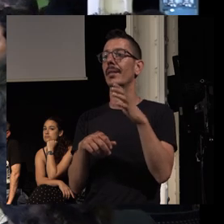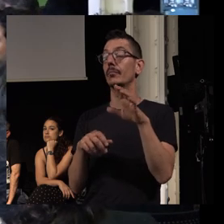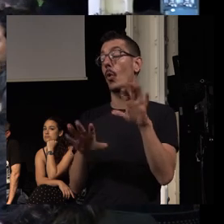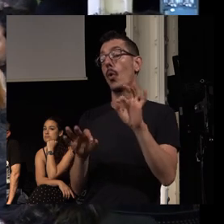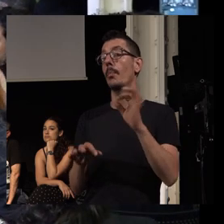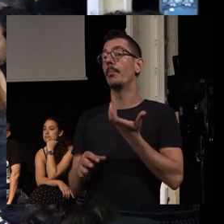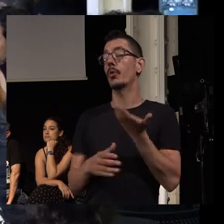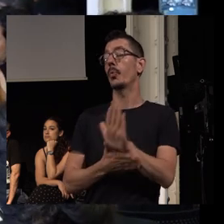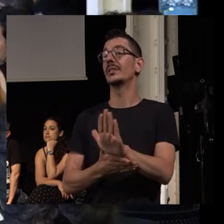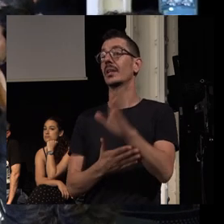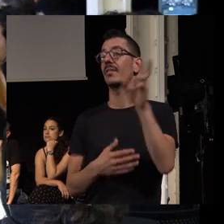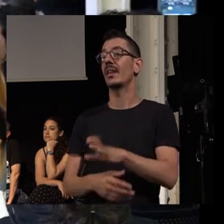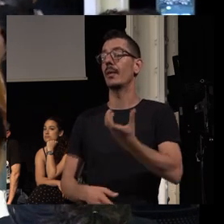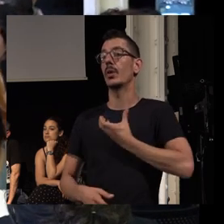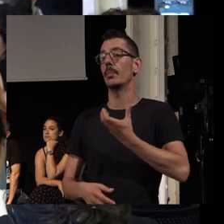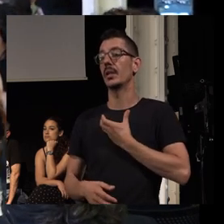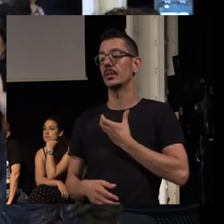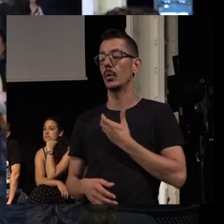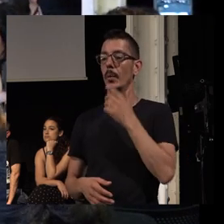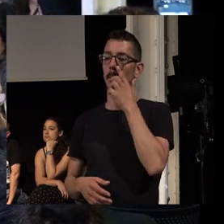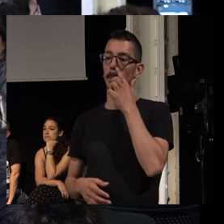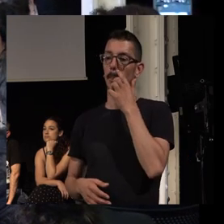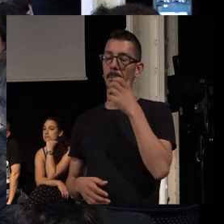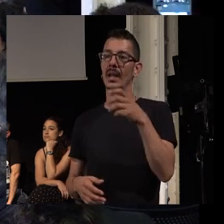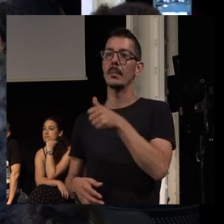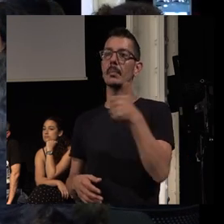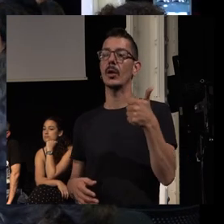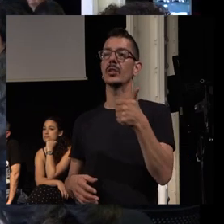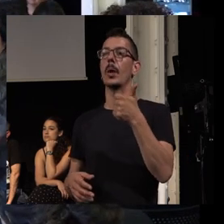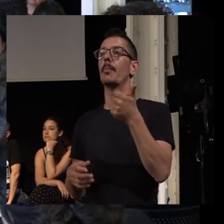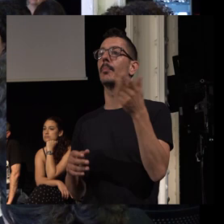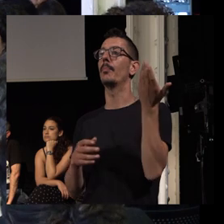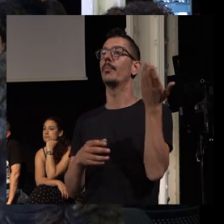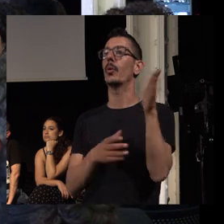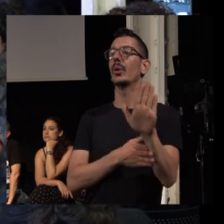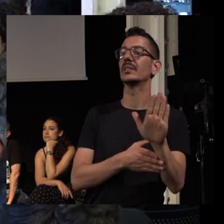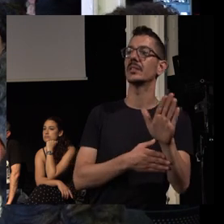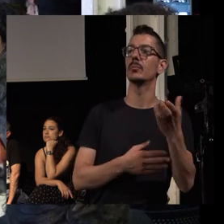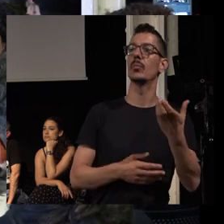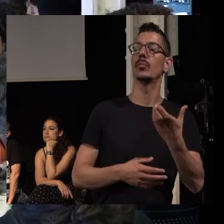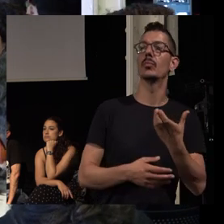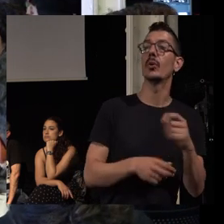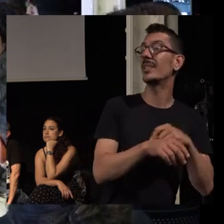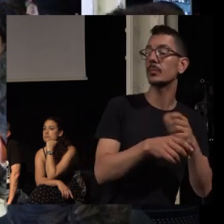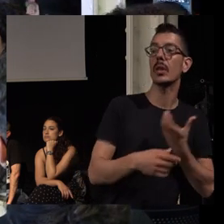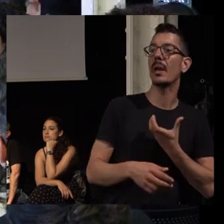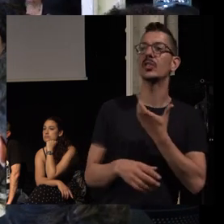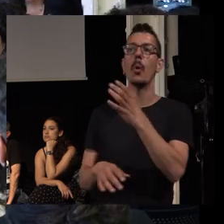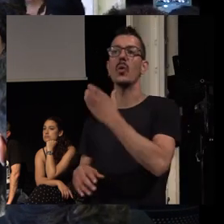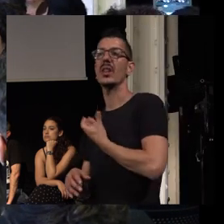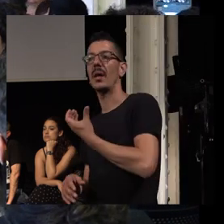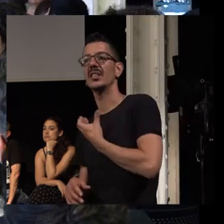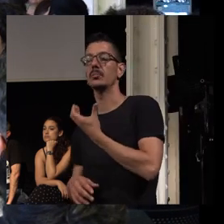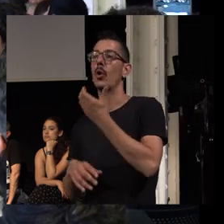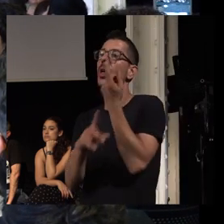municipalismo, ¿no? Me da la sensación que una cosa son las políticas municipales y otra cosa es el municipalismo, ¿no? Y que aquí se está como mezclando todo, o me da a mí al